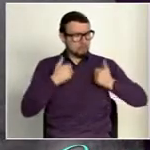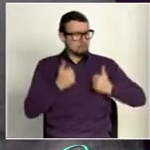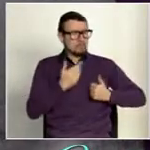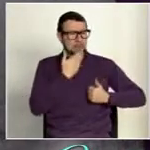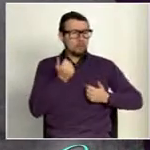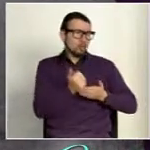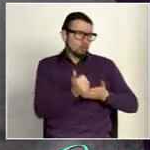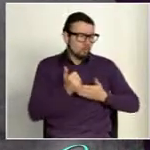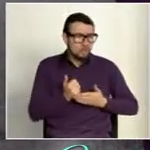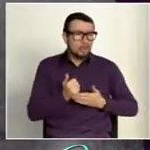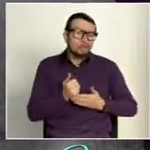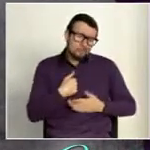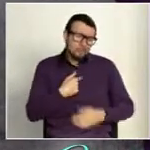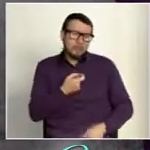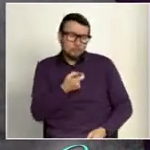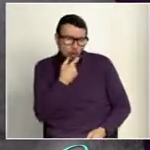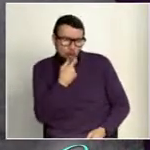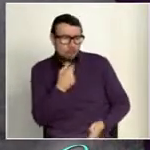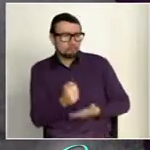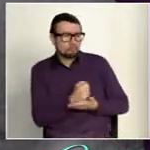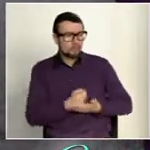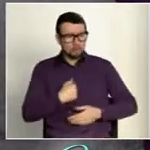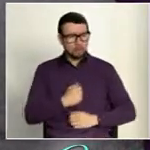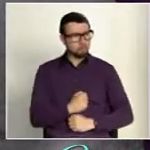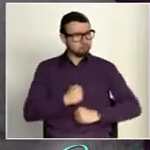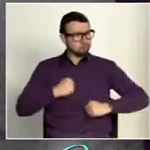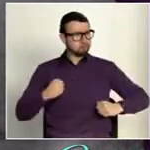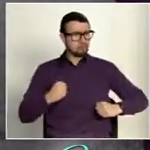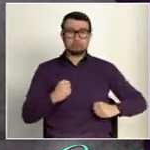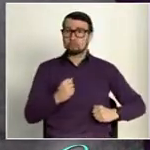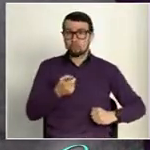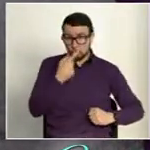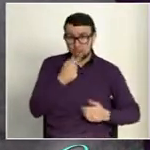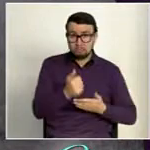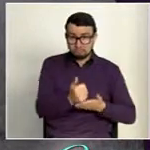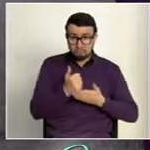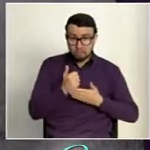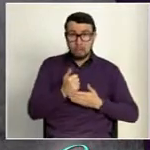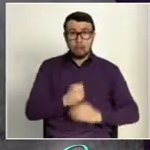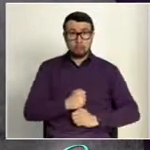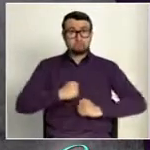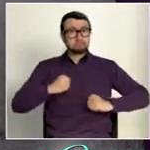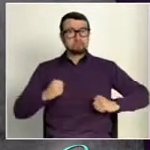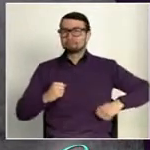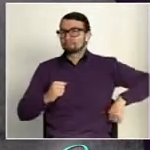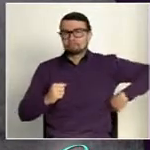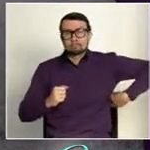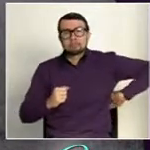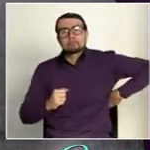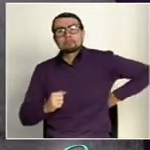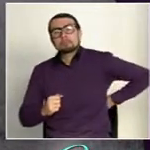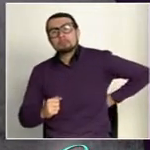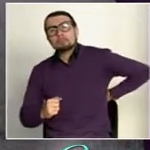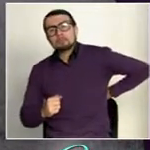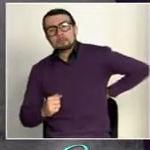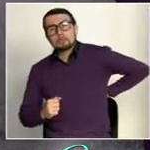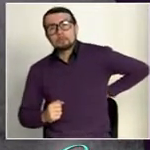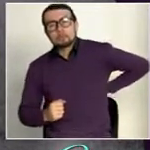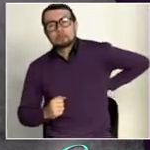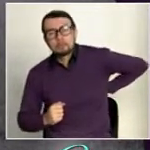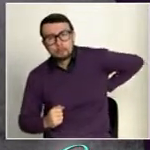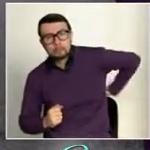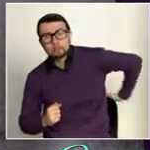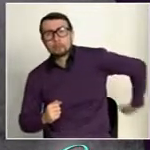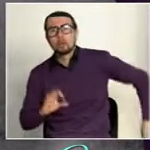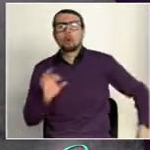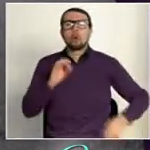dicen, no, mándenme vitaminas para aumentar de peso. Las vitaminas no aumentan de peso. O están buscando ciertos suplementos porque tienen